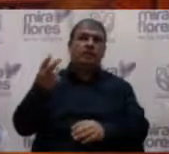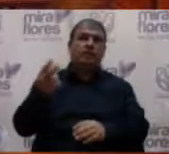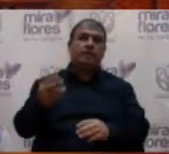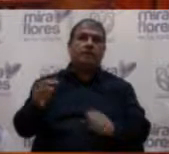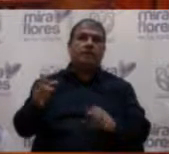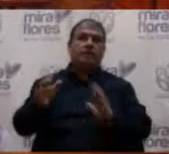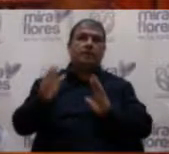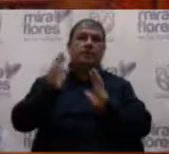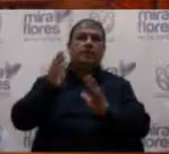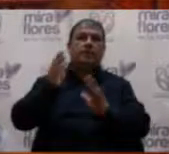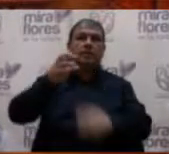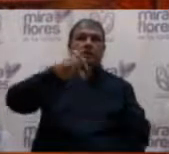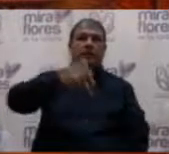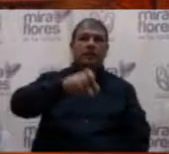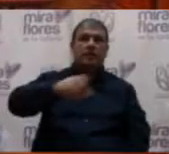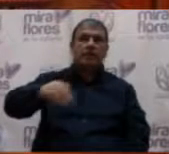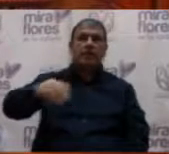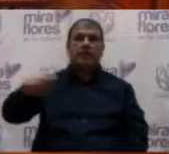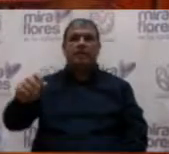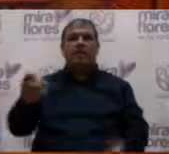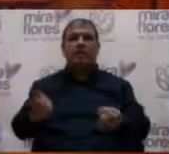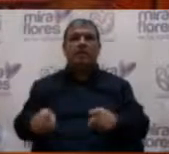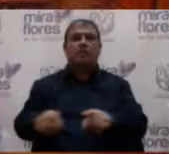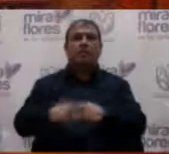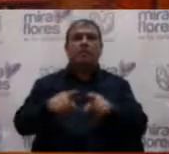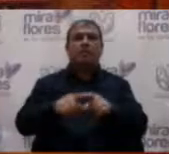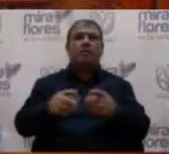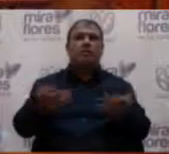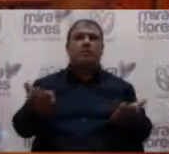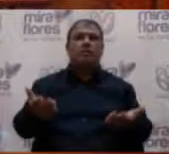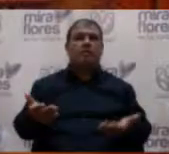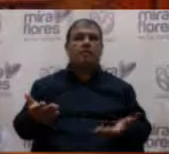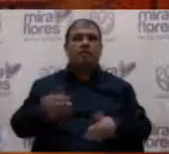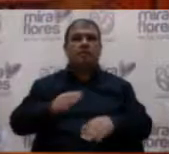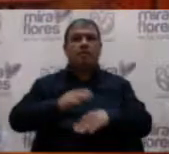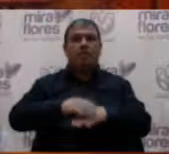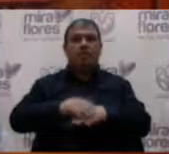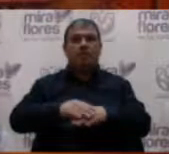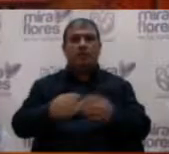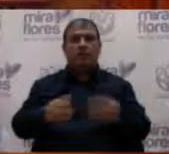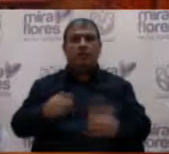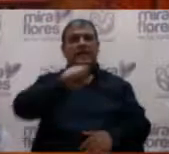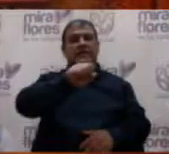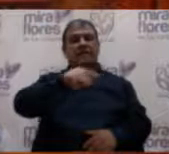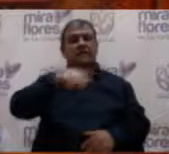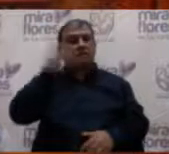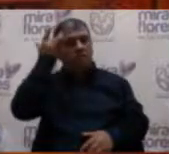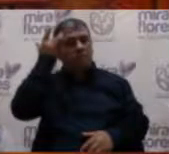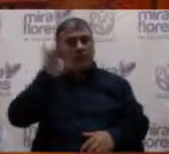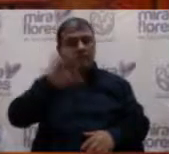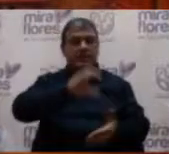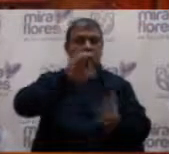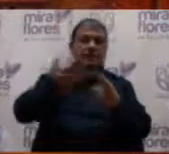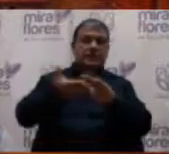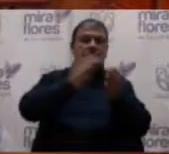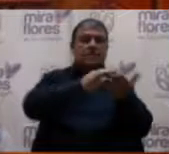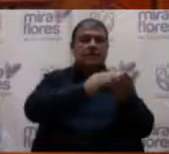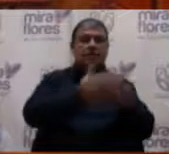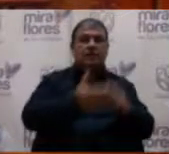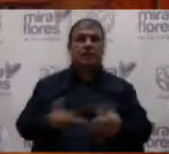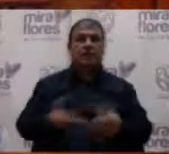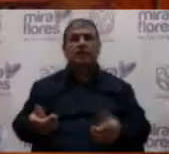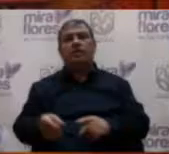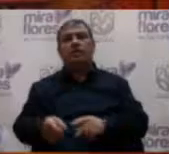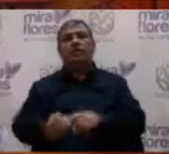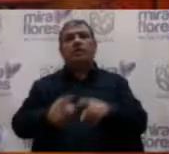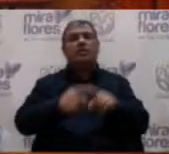de TM Forum Smart City Innovation Center y Smart City in Focus Conference. De